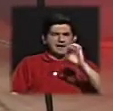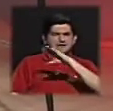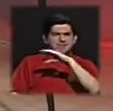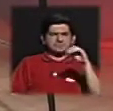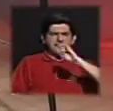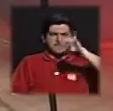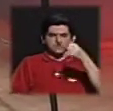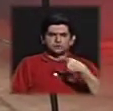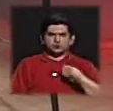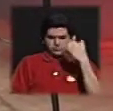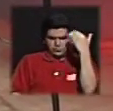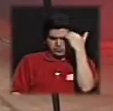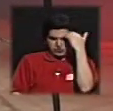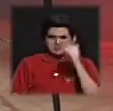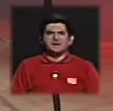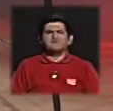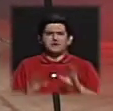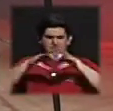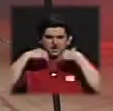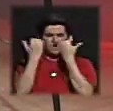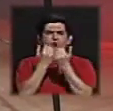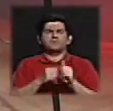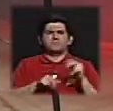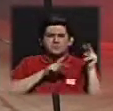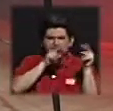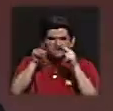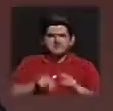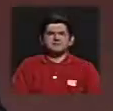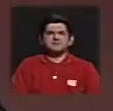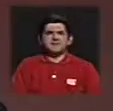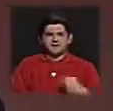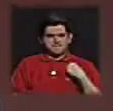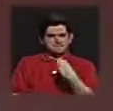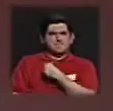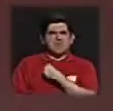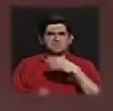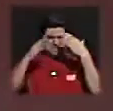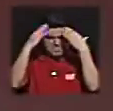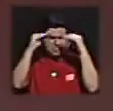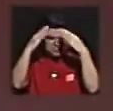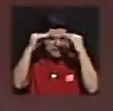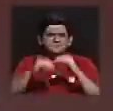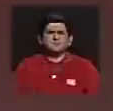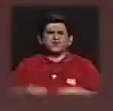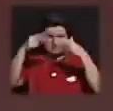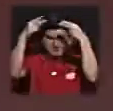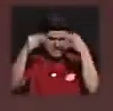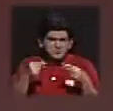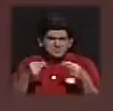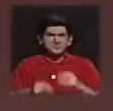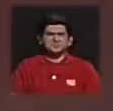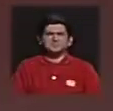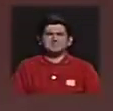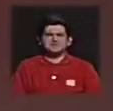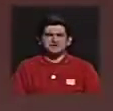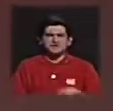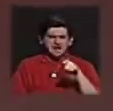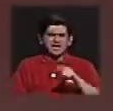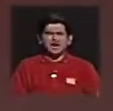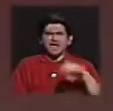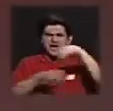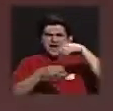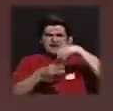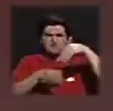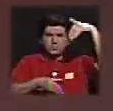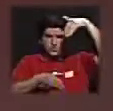saber quién es el comité de vigilancia, quiénes son los miembros, cuáles son los informes que presenta, dónde están los presupuestos, en qué la Fonatel dentro de